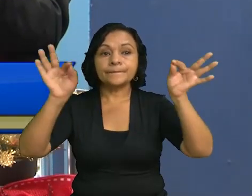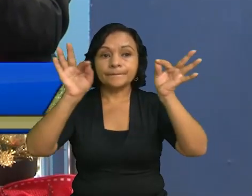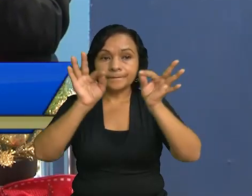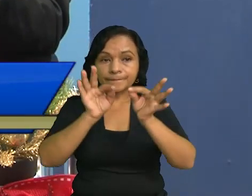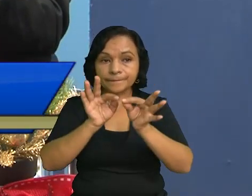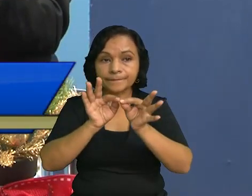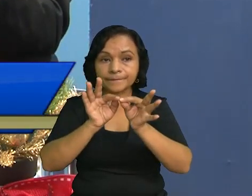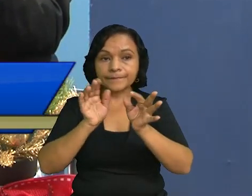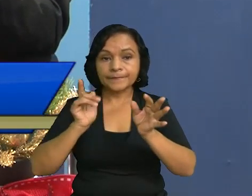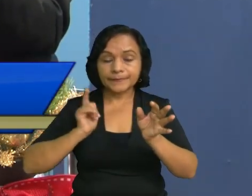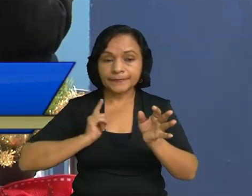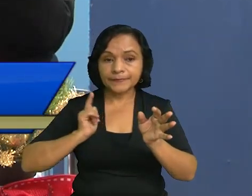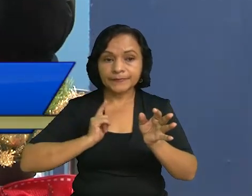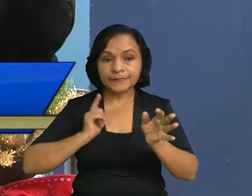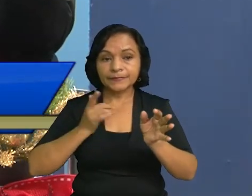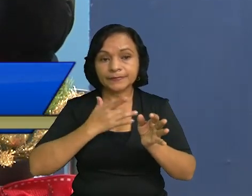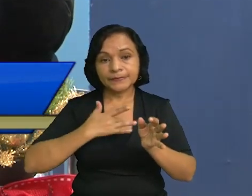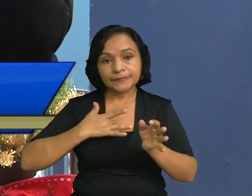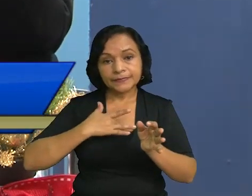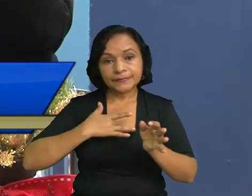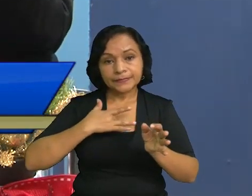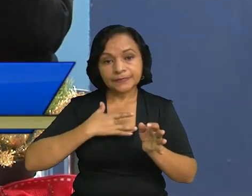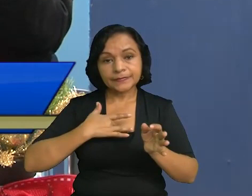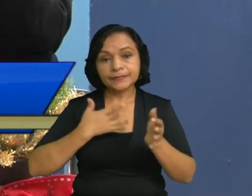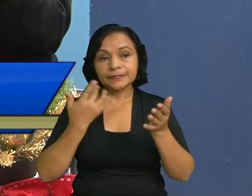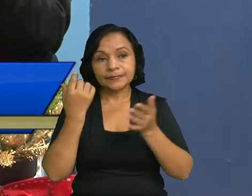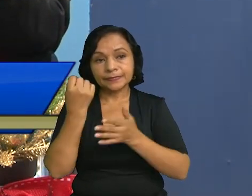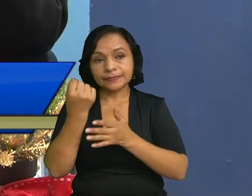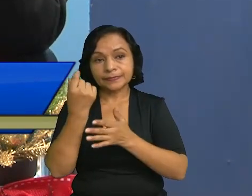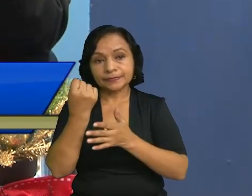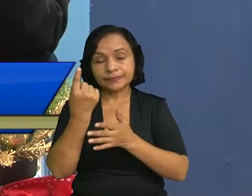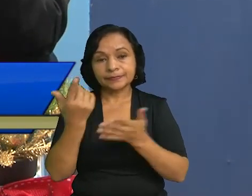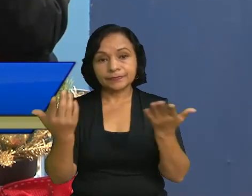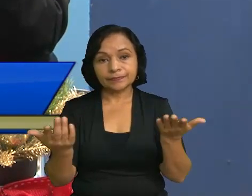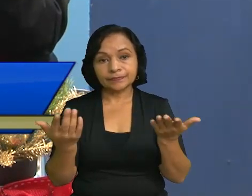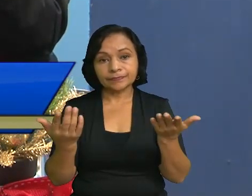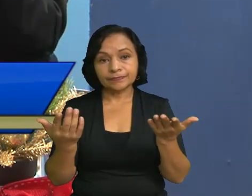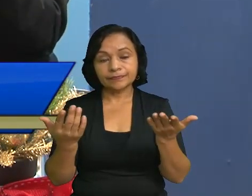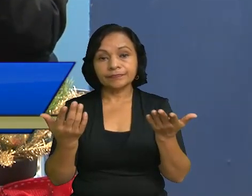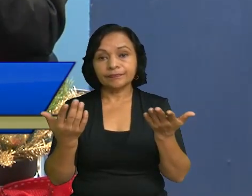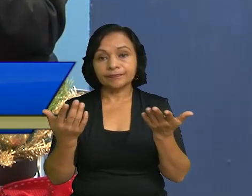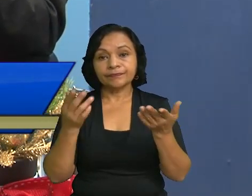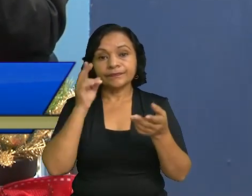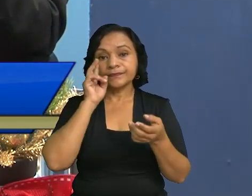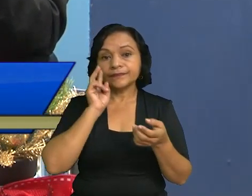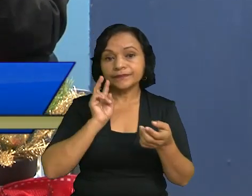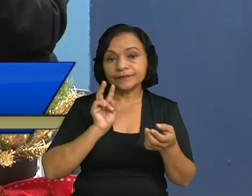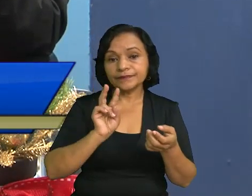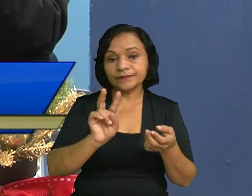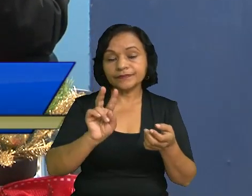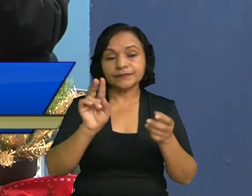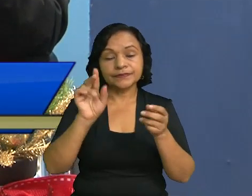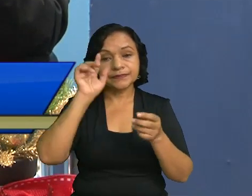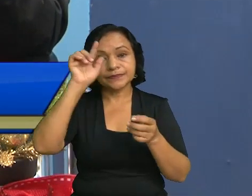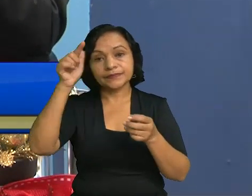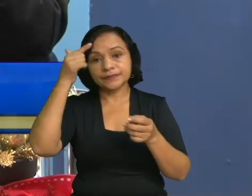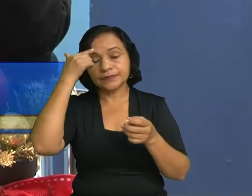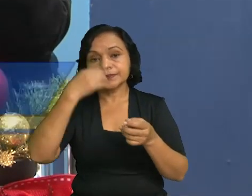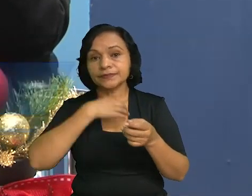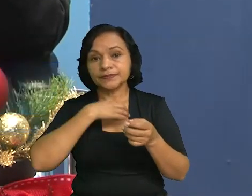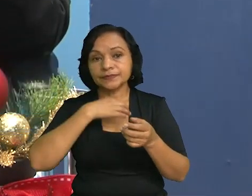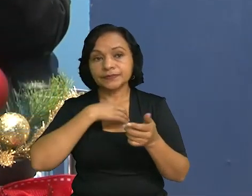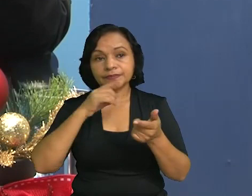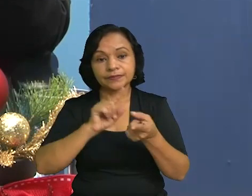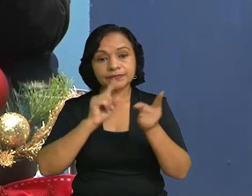cuando hay necesidades insatisfechas nuestra la visión que tiene nuestro gobierno de convertir